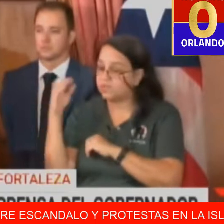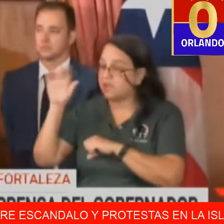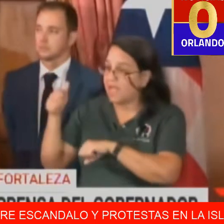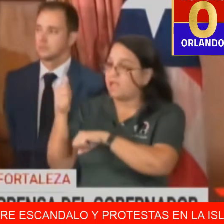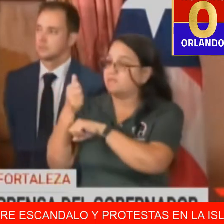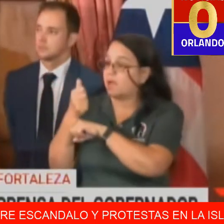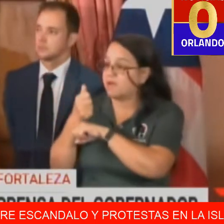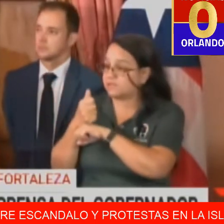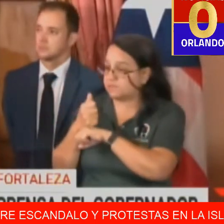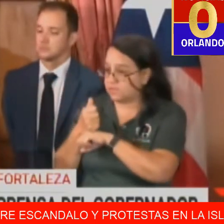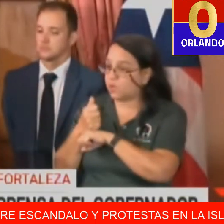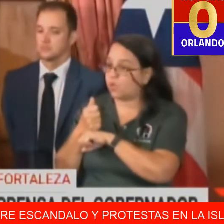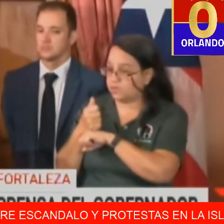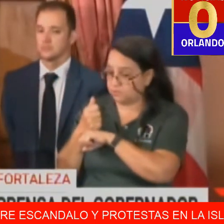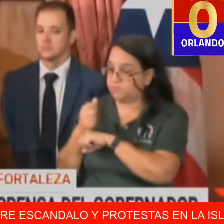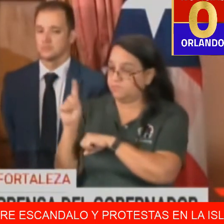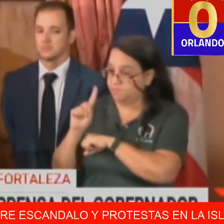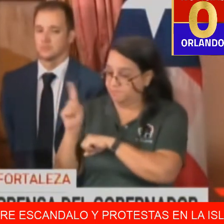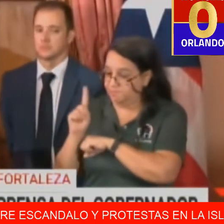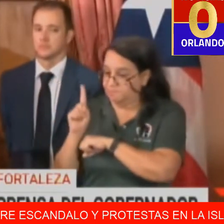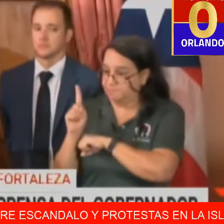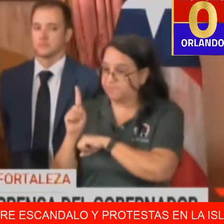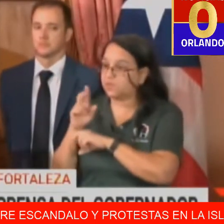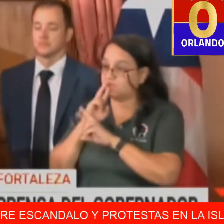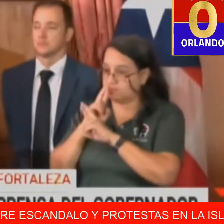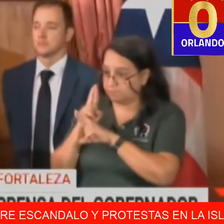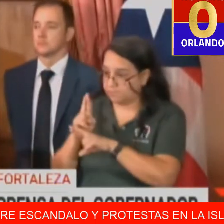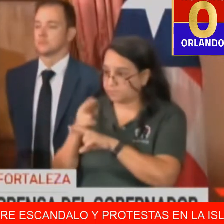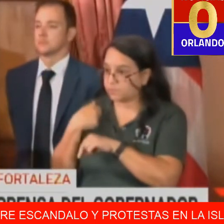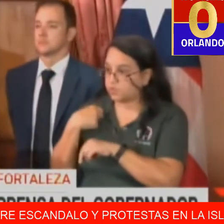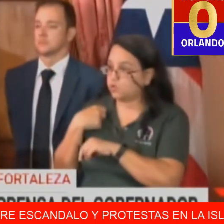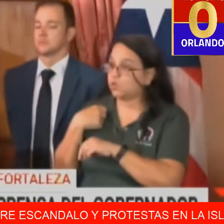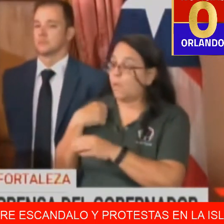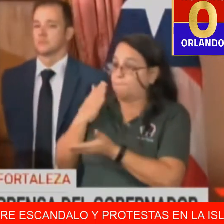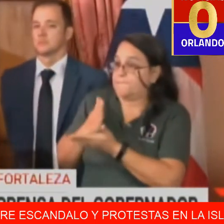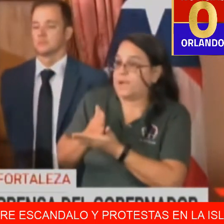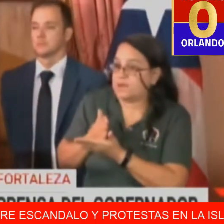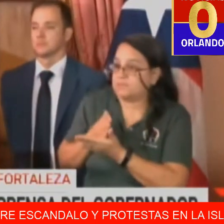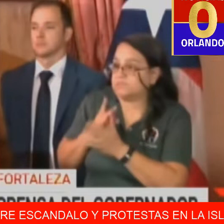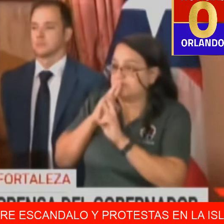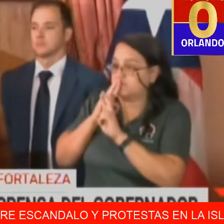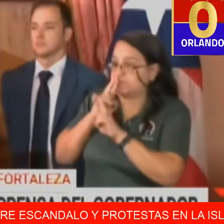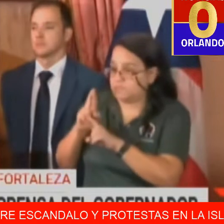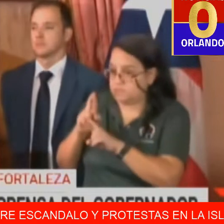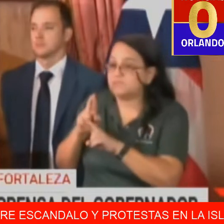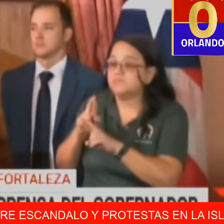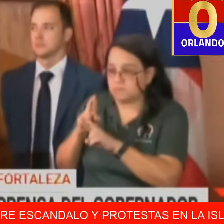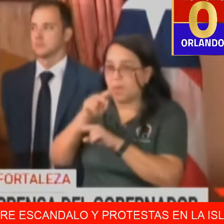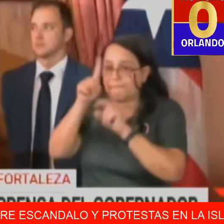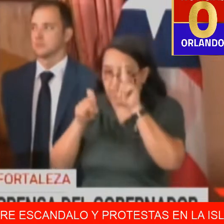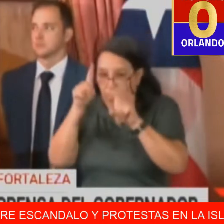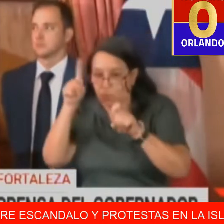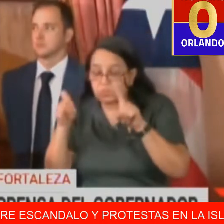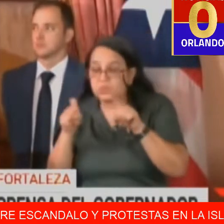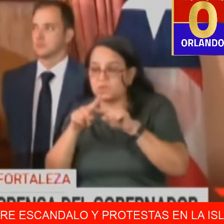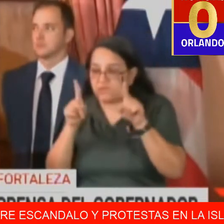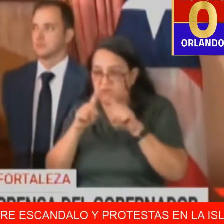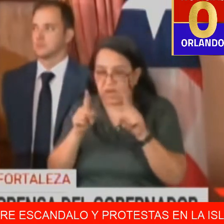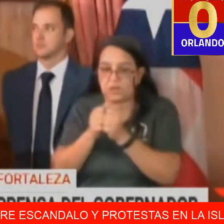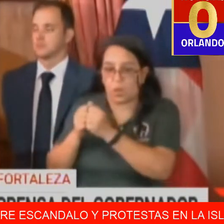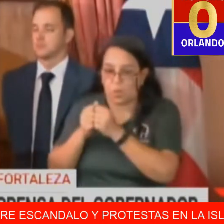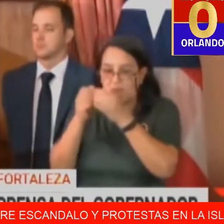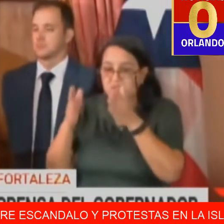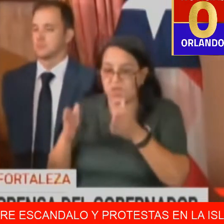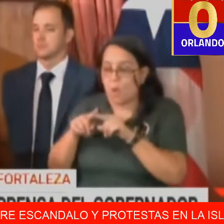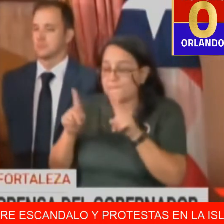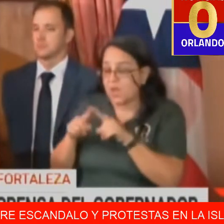miren, yo me acuerdo 45 años que cuando se